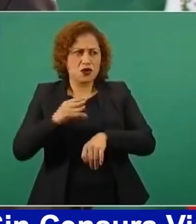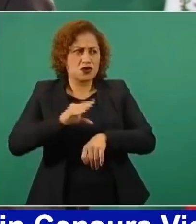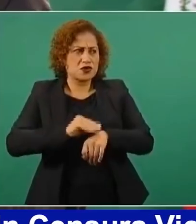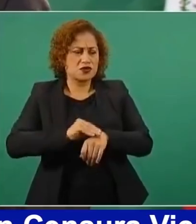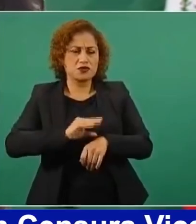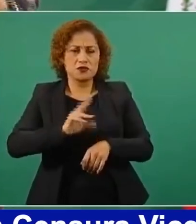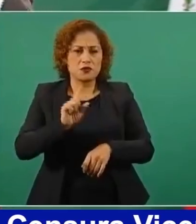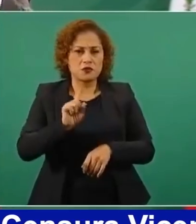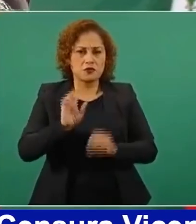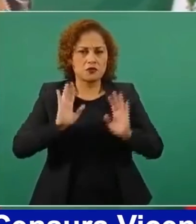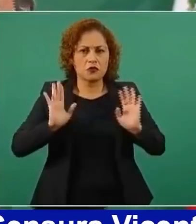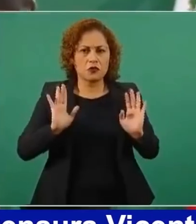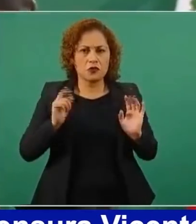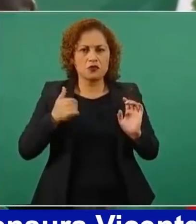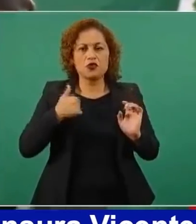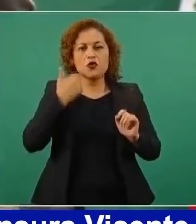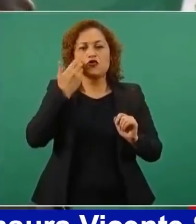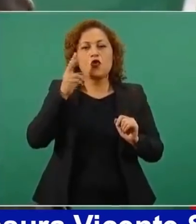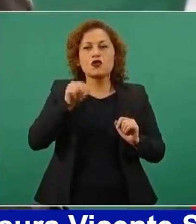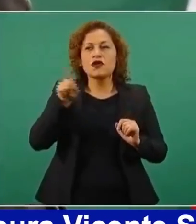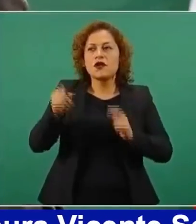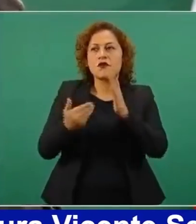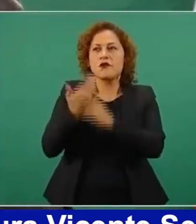Me dio risa porque